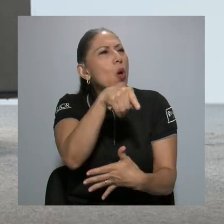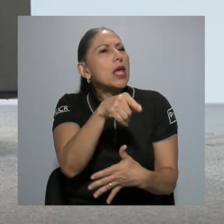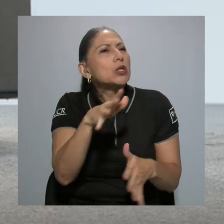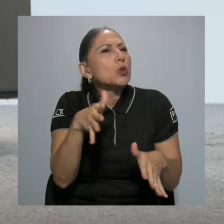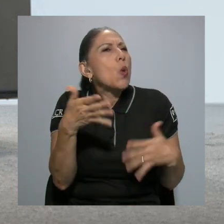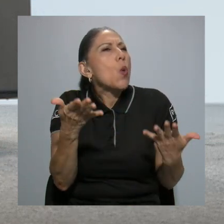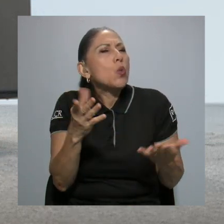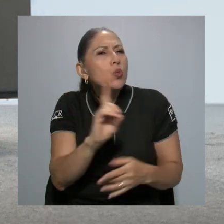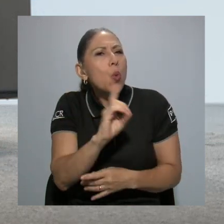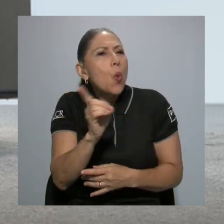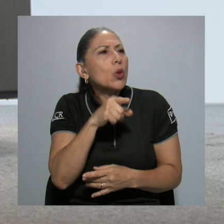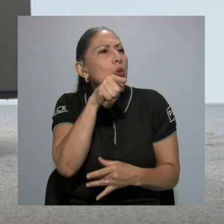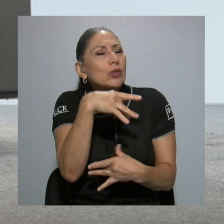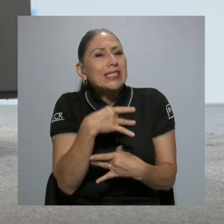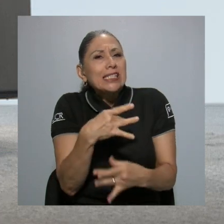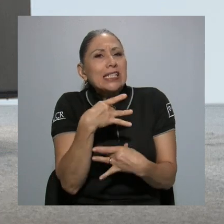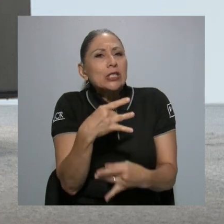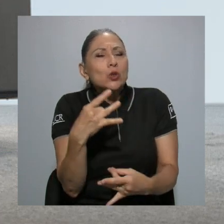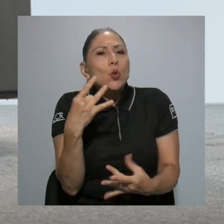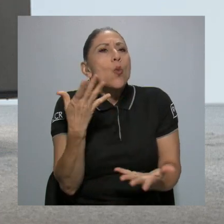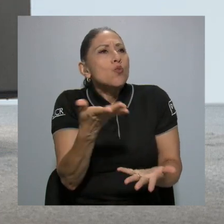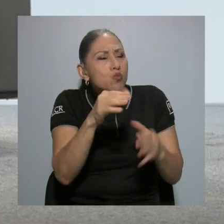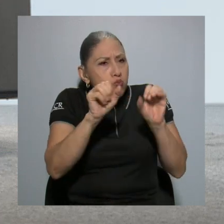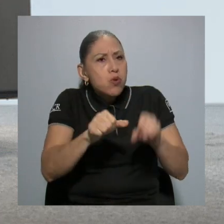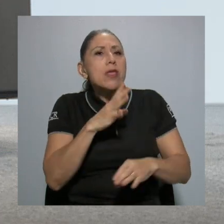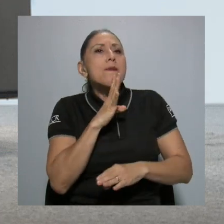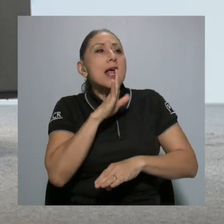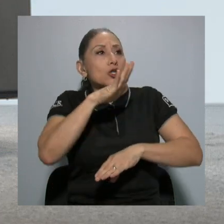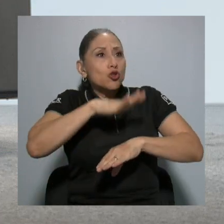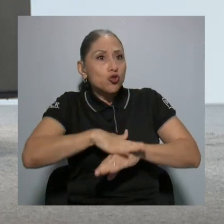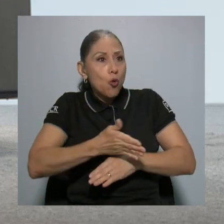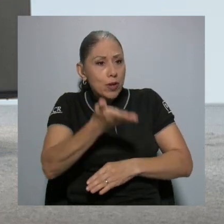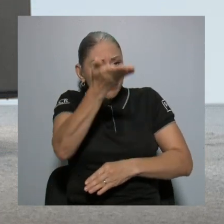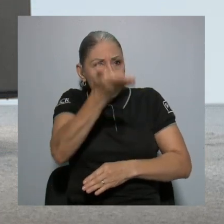la paleontología, coméntenos un poquito sobre usted.